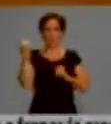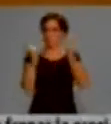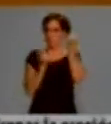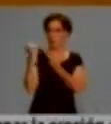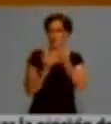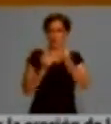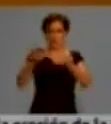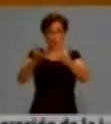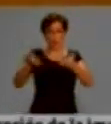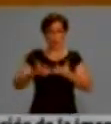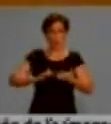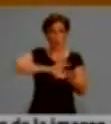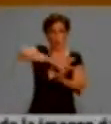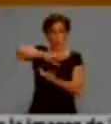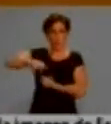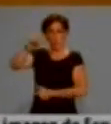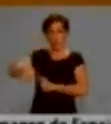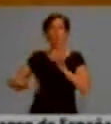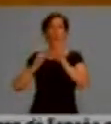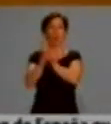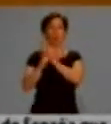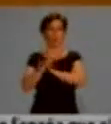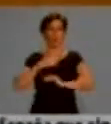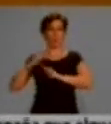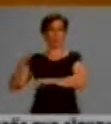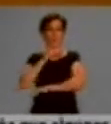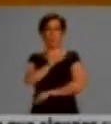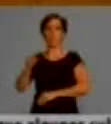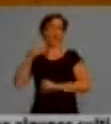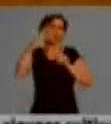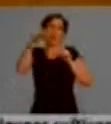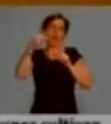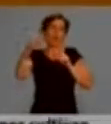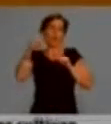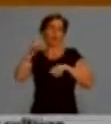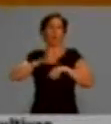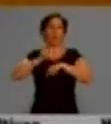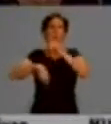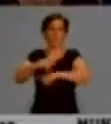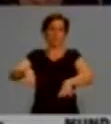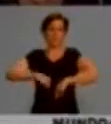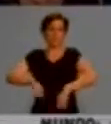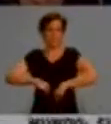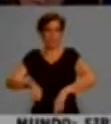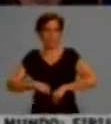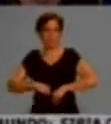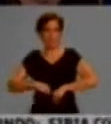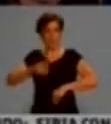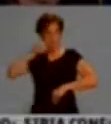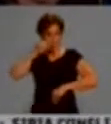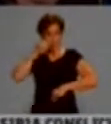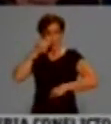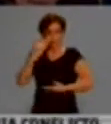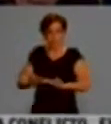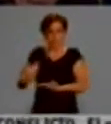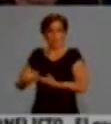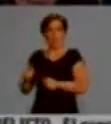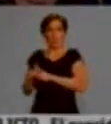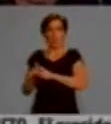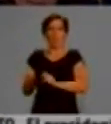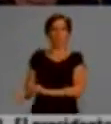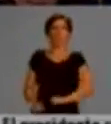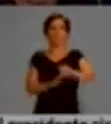los portavoces del PP se empeñaban en desmentir para tener que aceptar a las pocas horas. Noticias que reflejaban la relación, la protección, diría